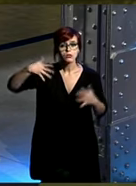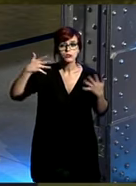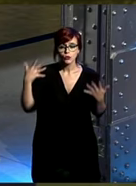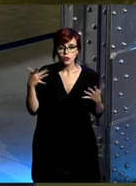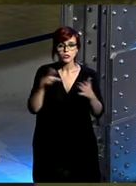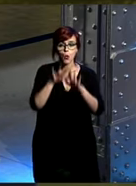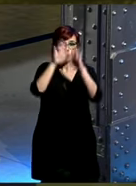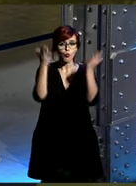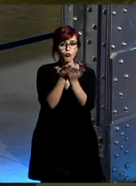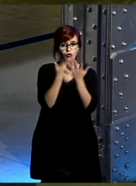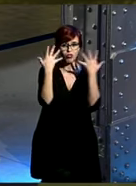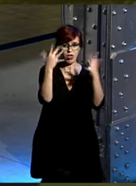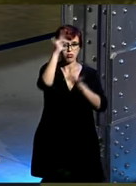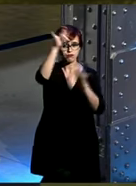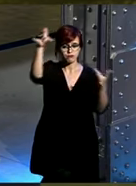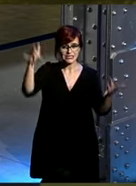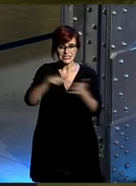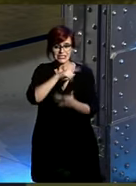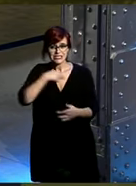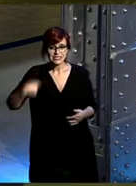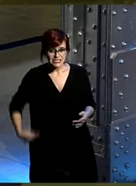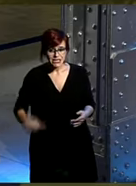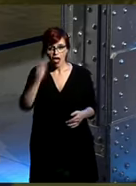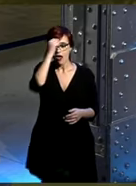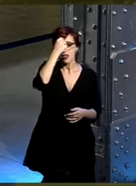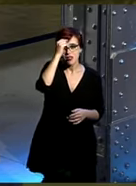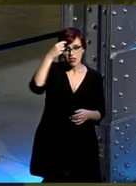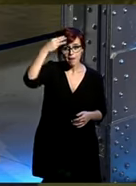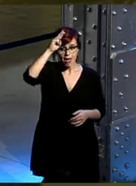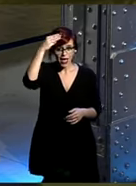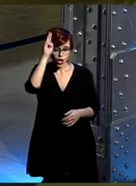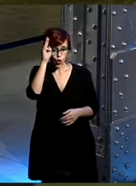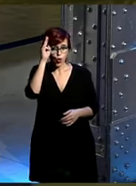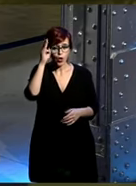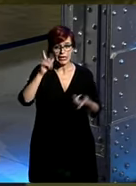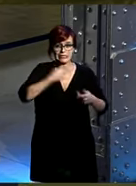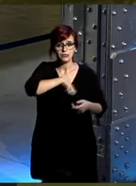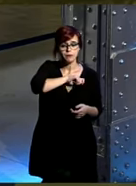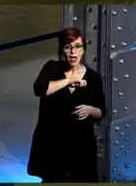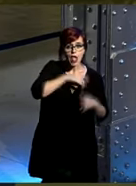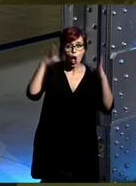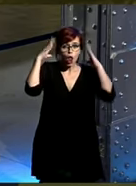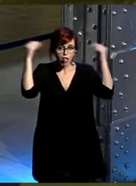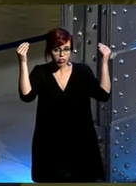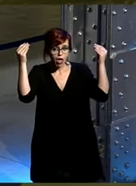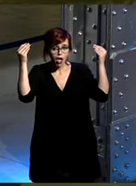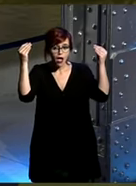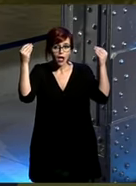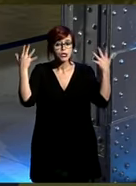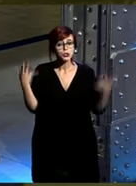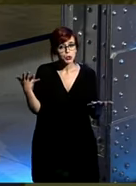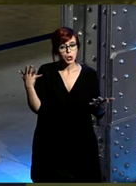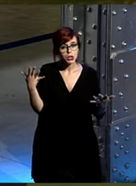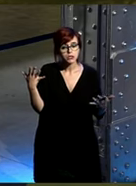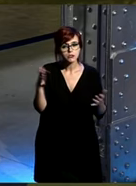en 10 lugares del mundo en estos momentos. Estamos en China, estamos en India, estamos en México, estamos, por supuesto, en España, en Holanda. Y eso nos permite